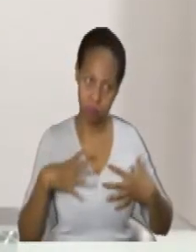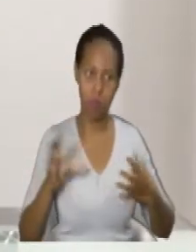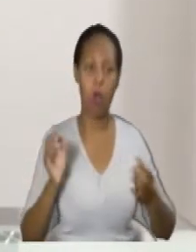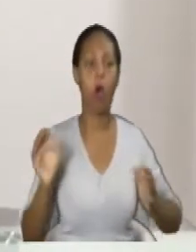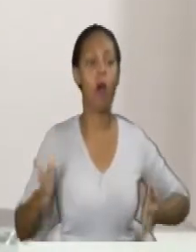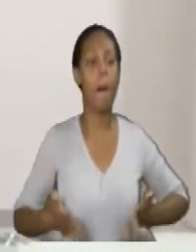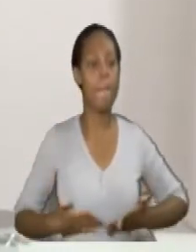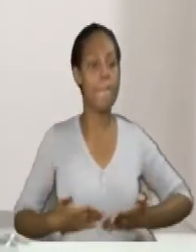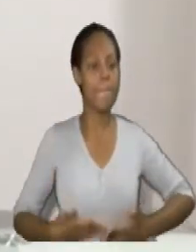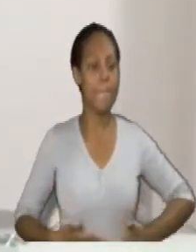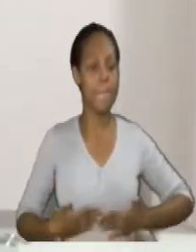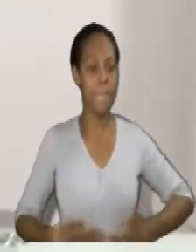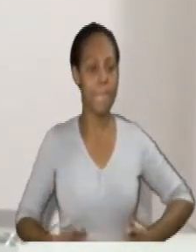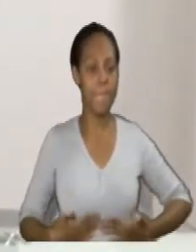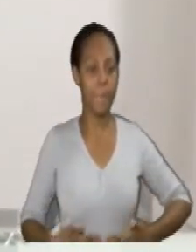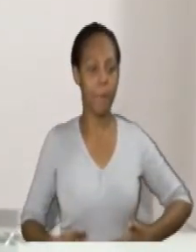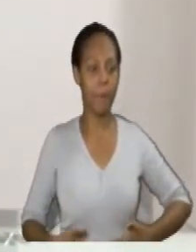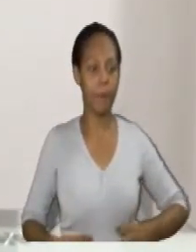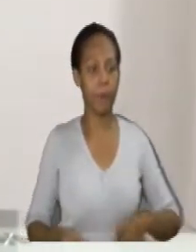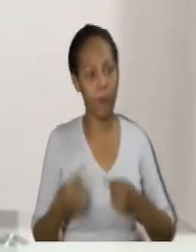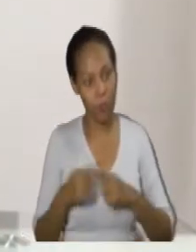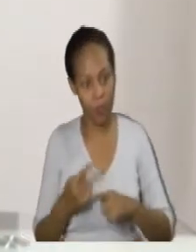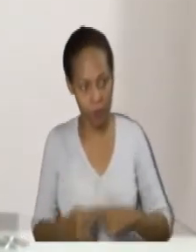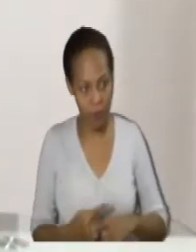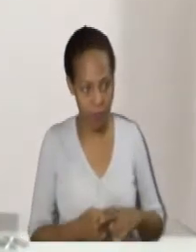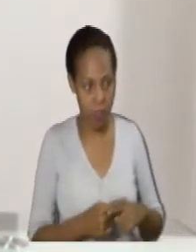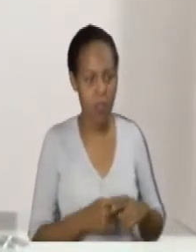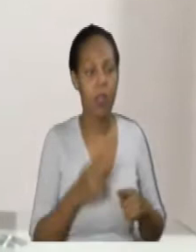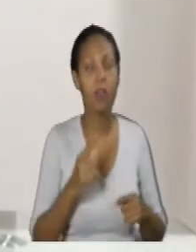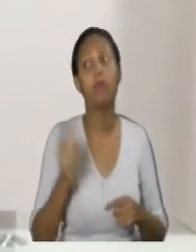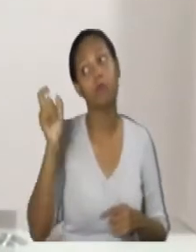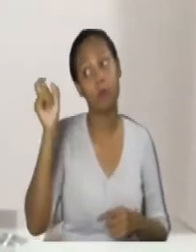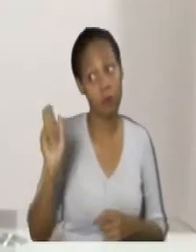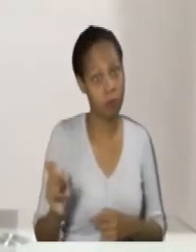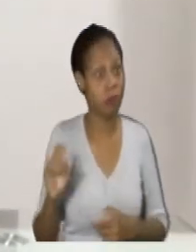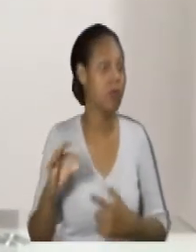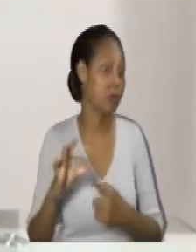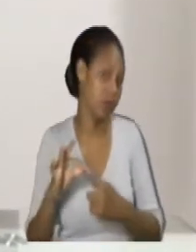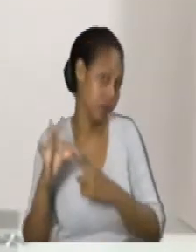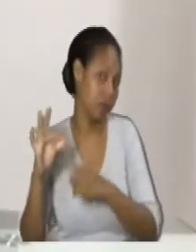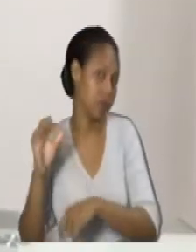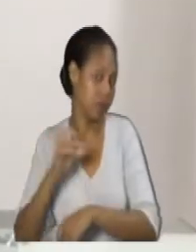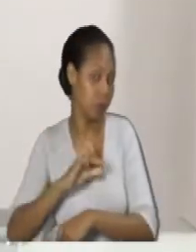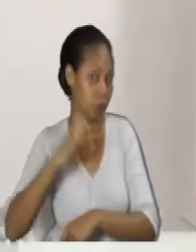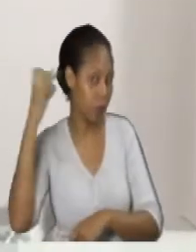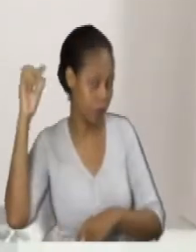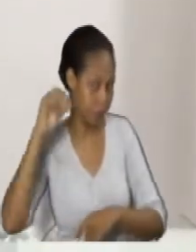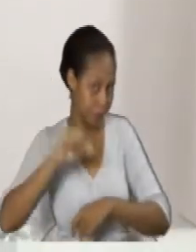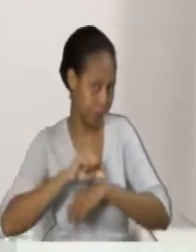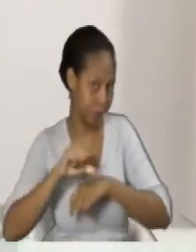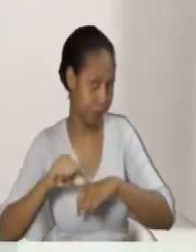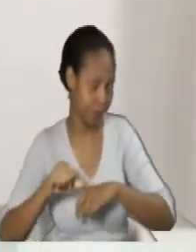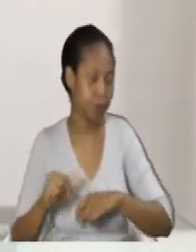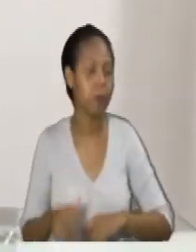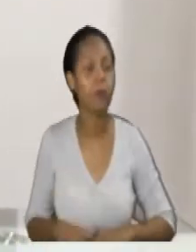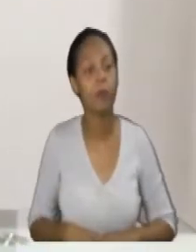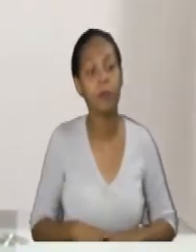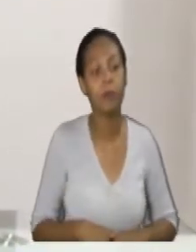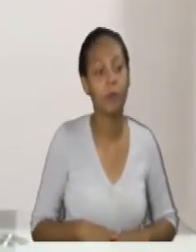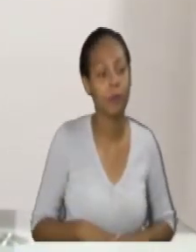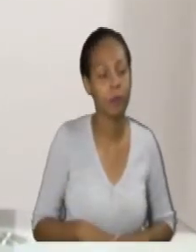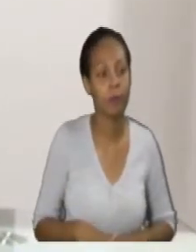abdominoplastia. Todo esto llevado de la mano también con un cirujano plástico y estético. Aparte, contamos con